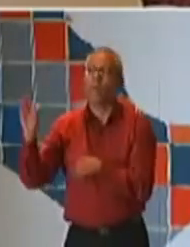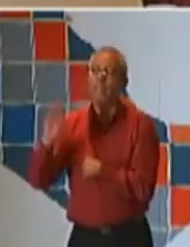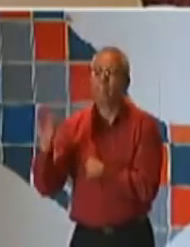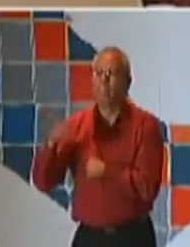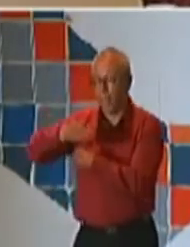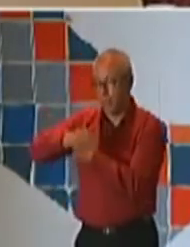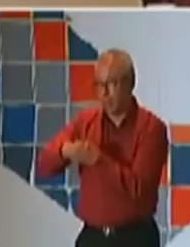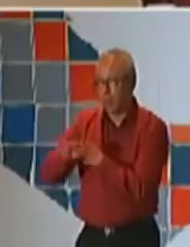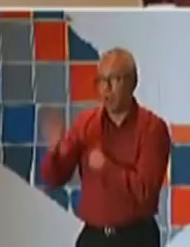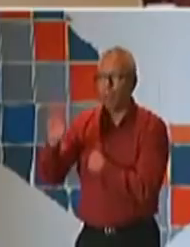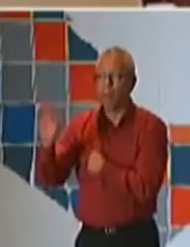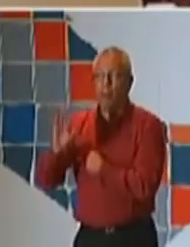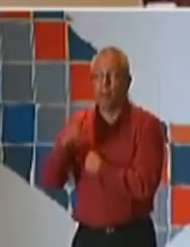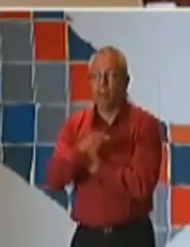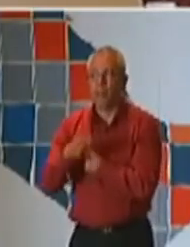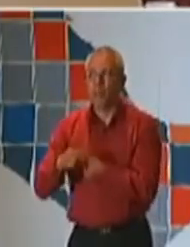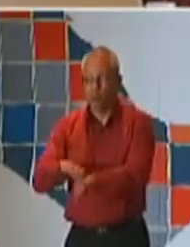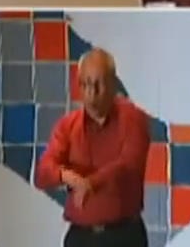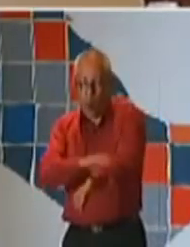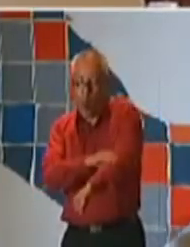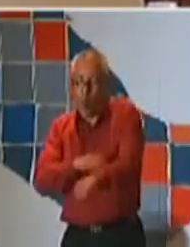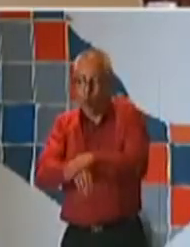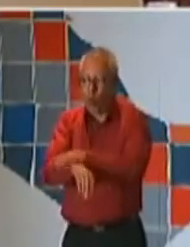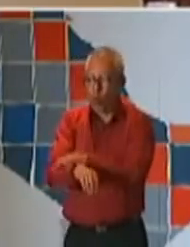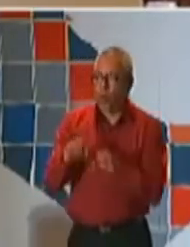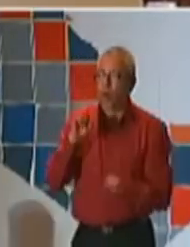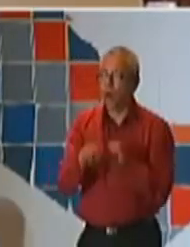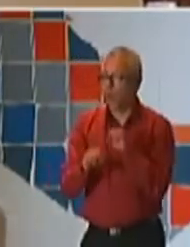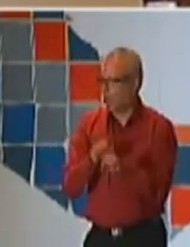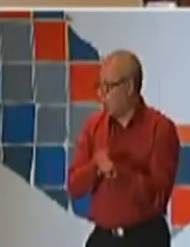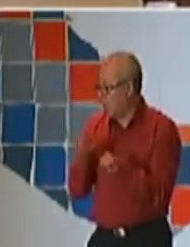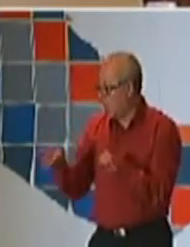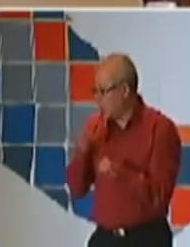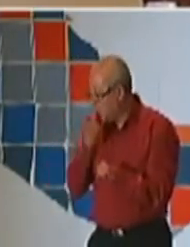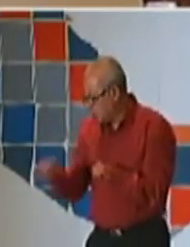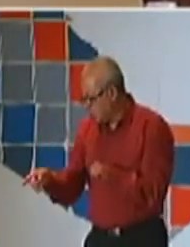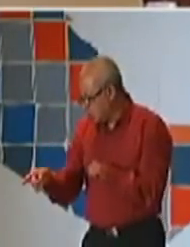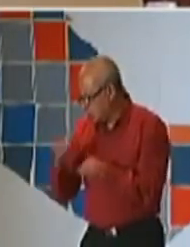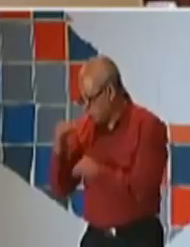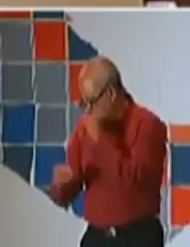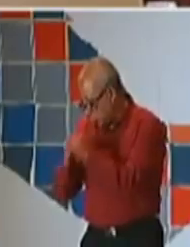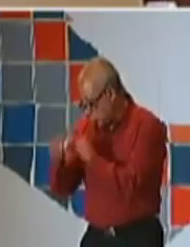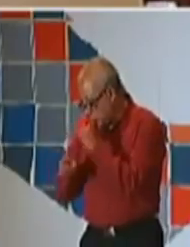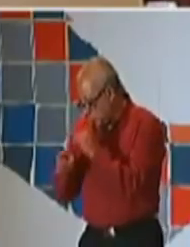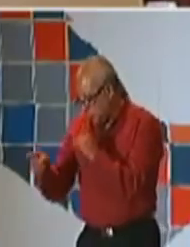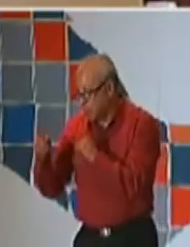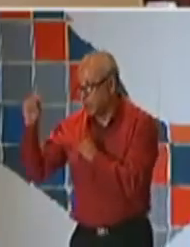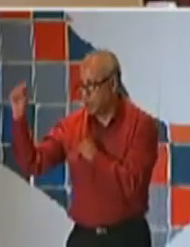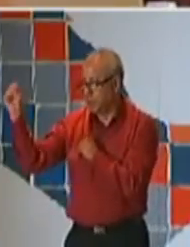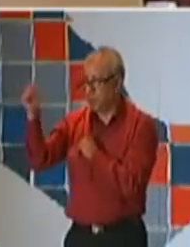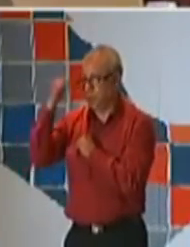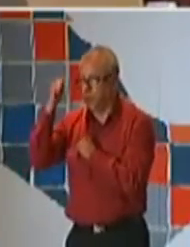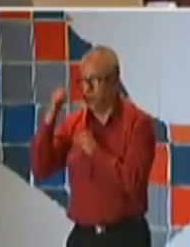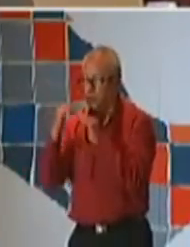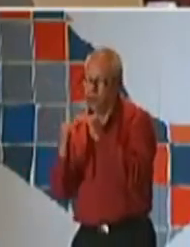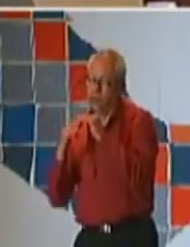remotos rincones del planeta la tecnología que ha abolido las distancias permite ahora